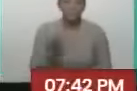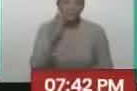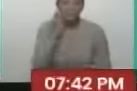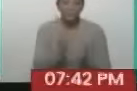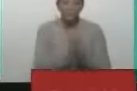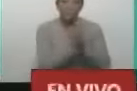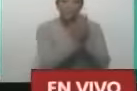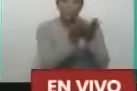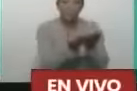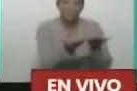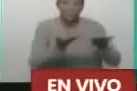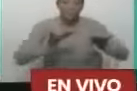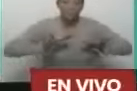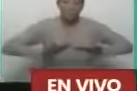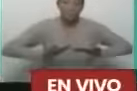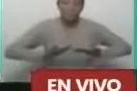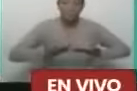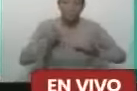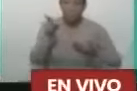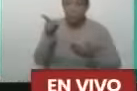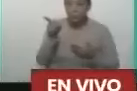manos María